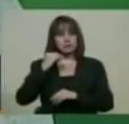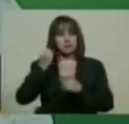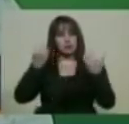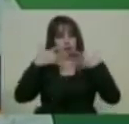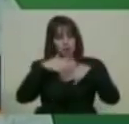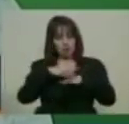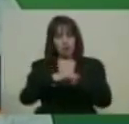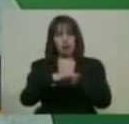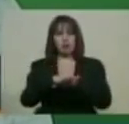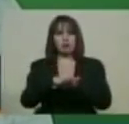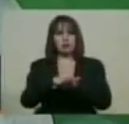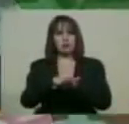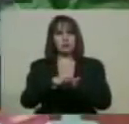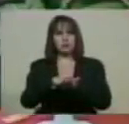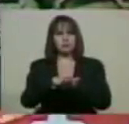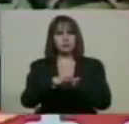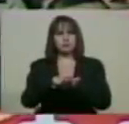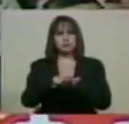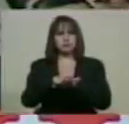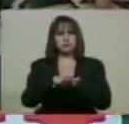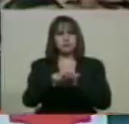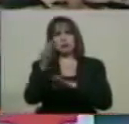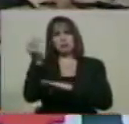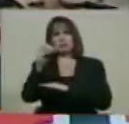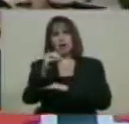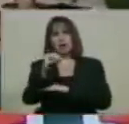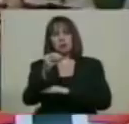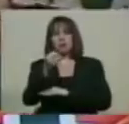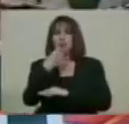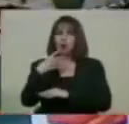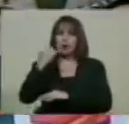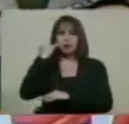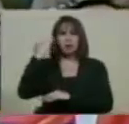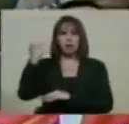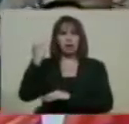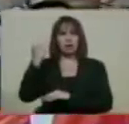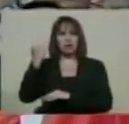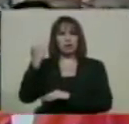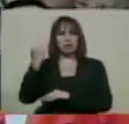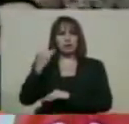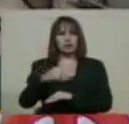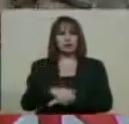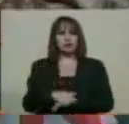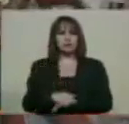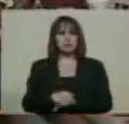integrarla. Es más, creo que es muy buena idea